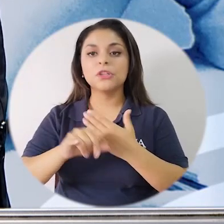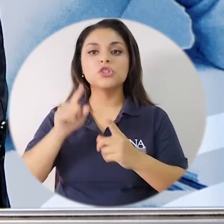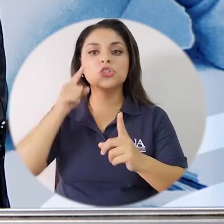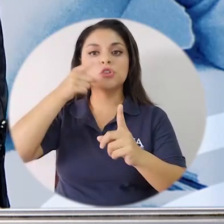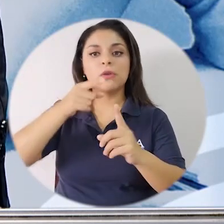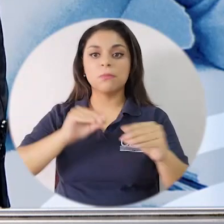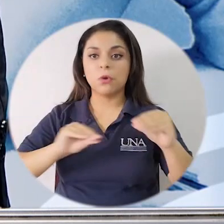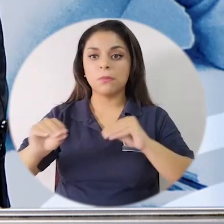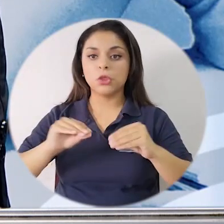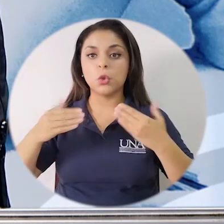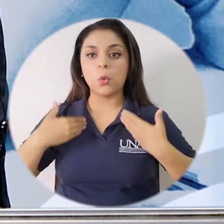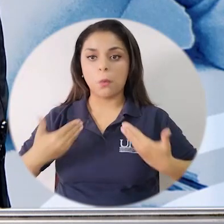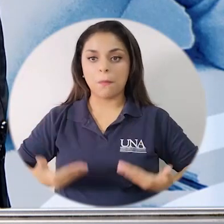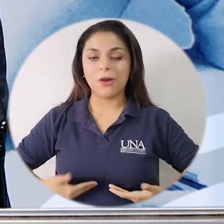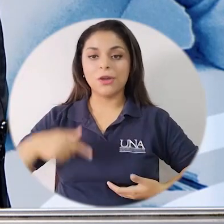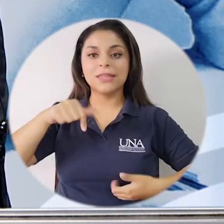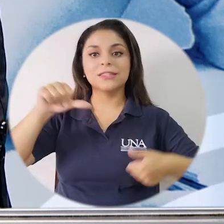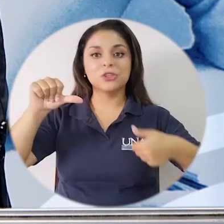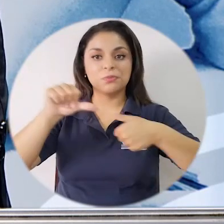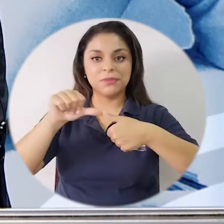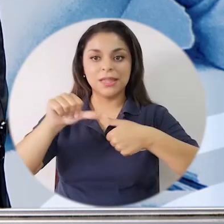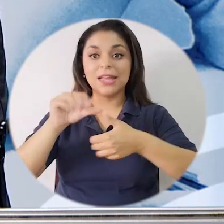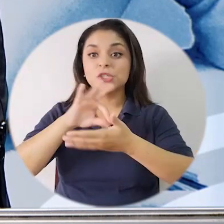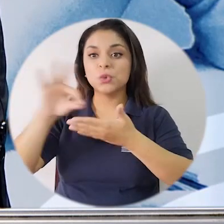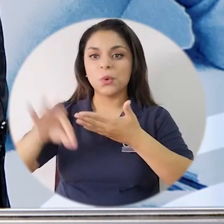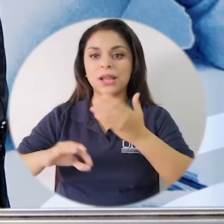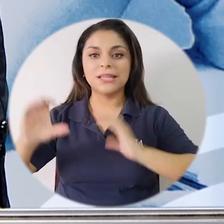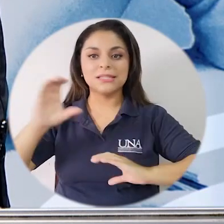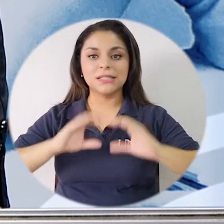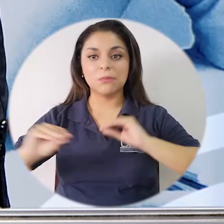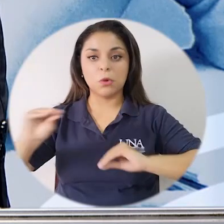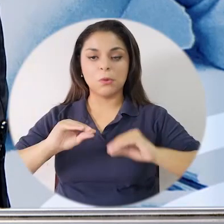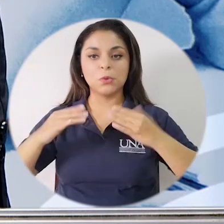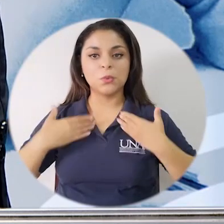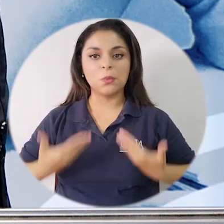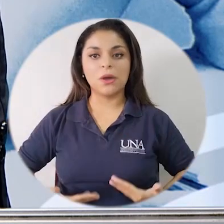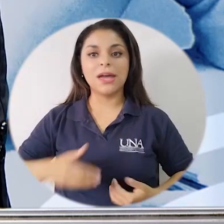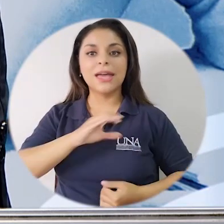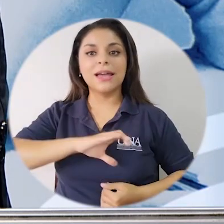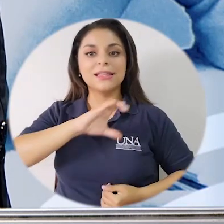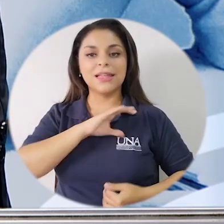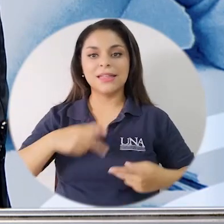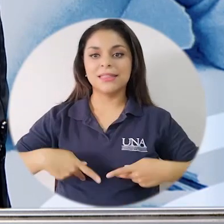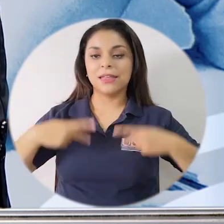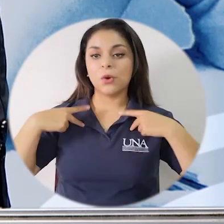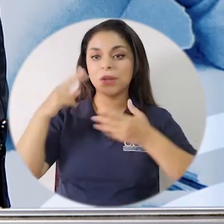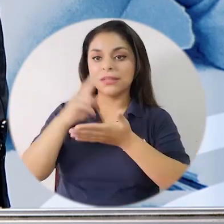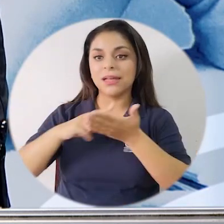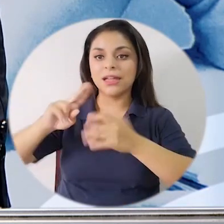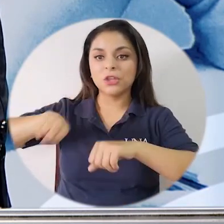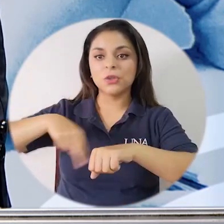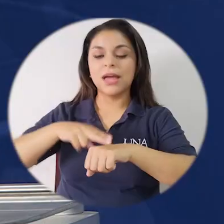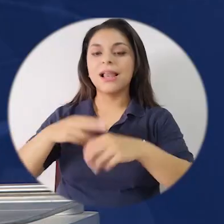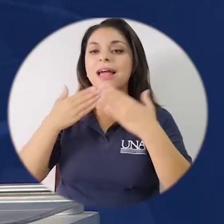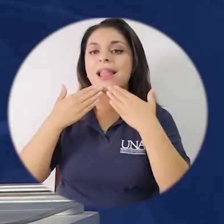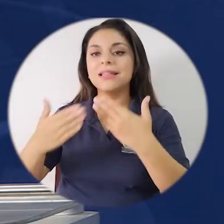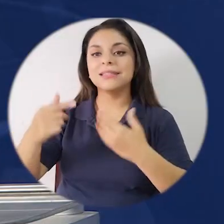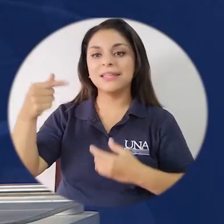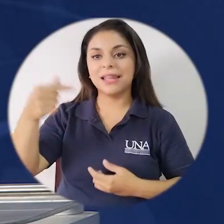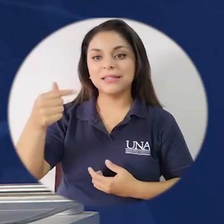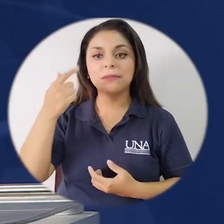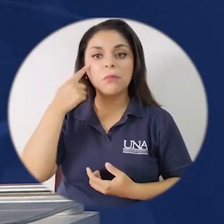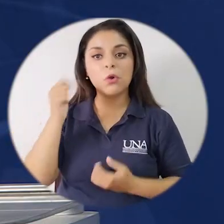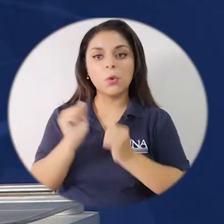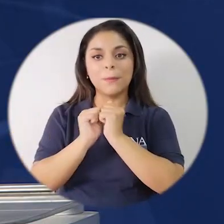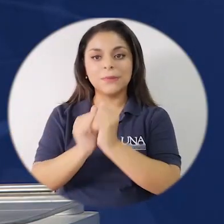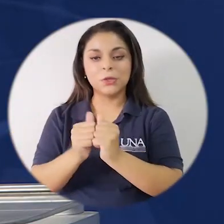en Movimiento Humano y Salud, de la Escuela de Ciencias del Movimiento Humano y Calidad de Vida de la Universidad Nacional. Gracias, Gretel, por estar